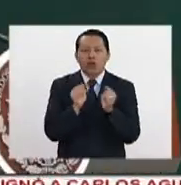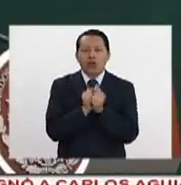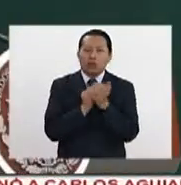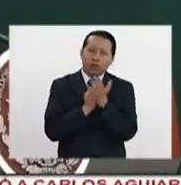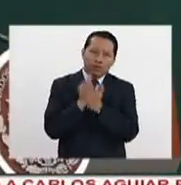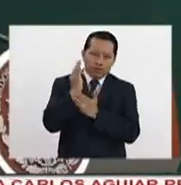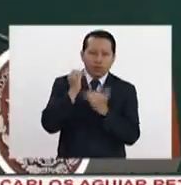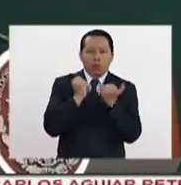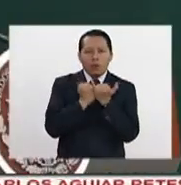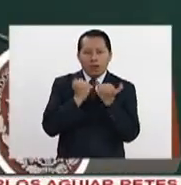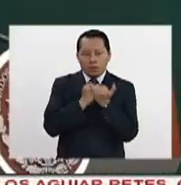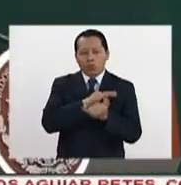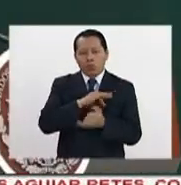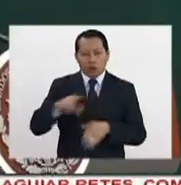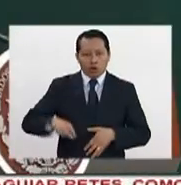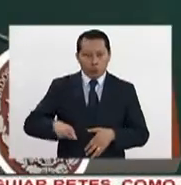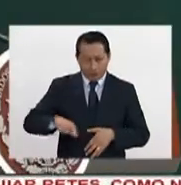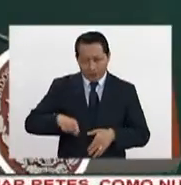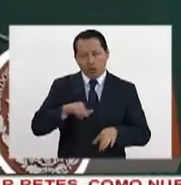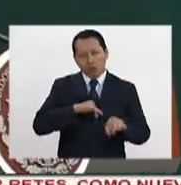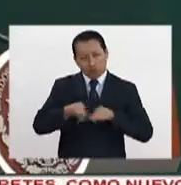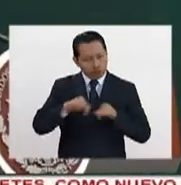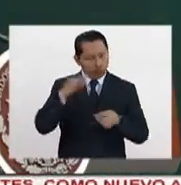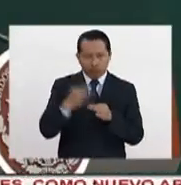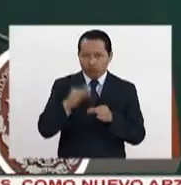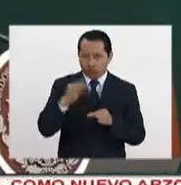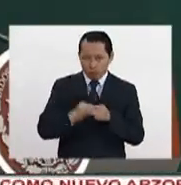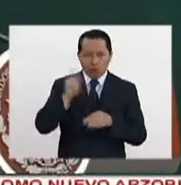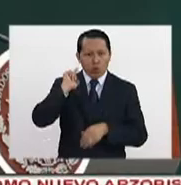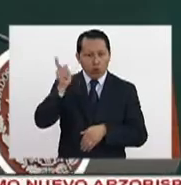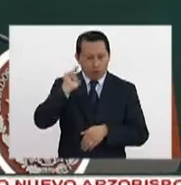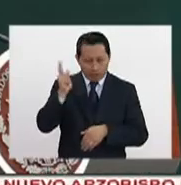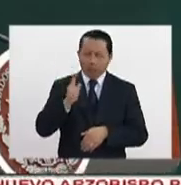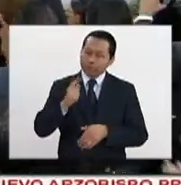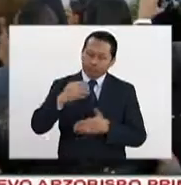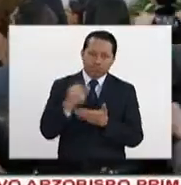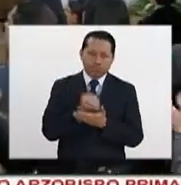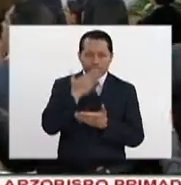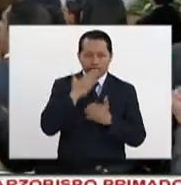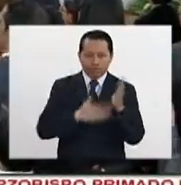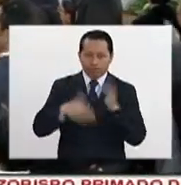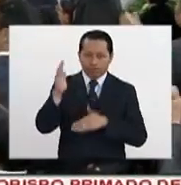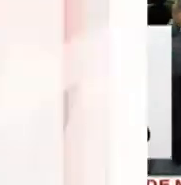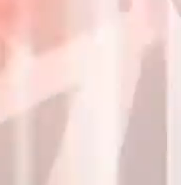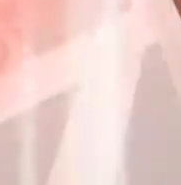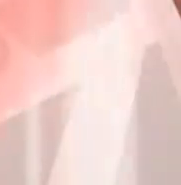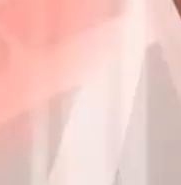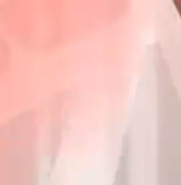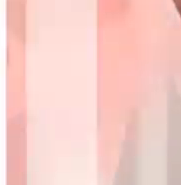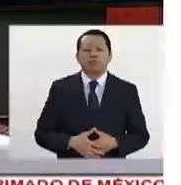y vocación en el servicio público y deseo el mayor de los éxitos hacia adelante. Felicidades, Mikel, muchas gracias.